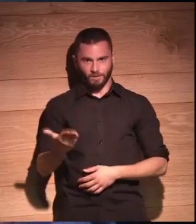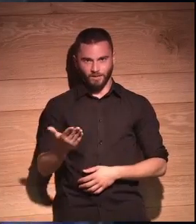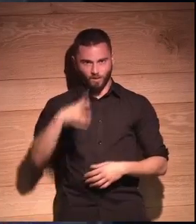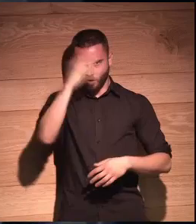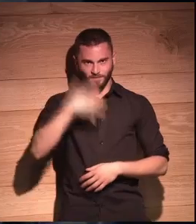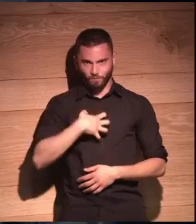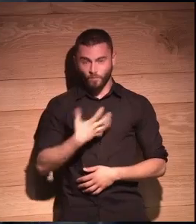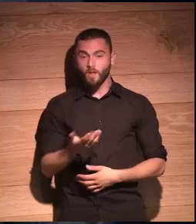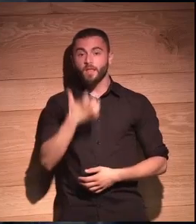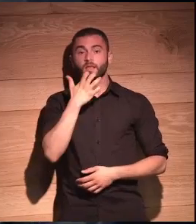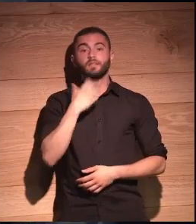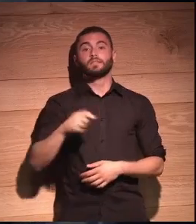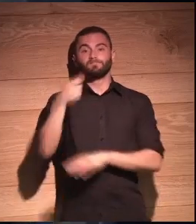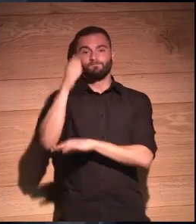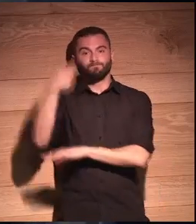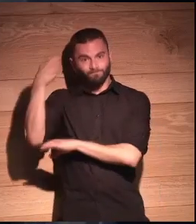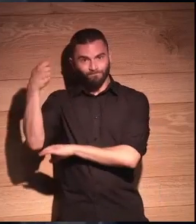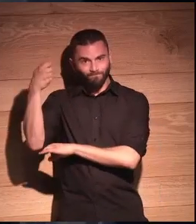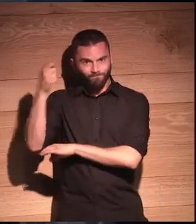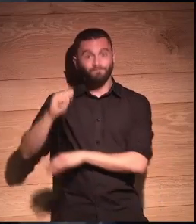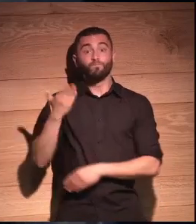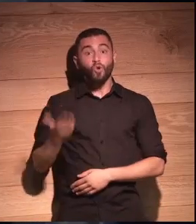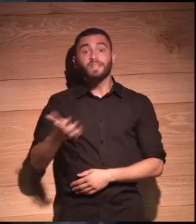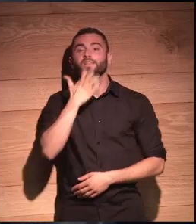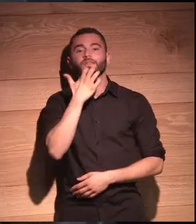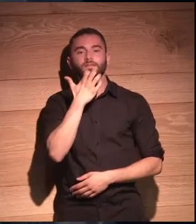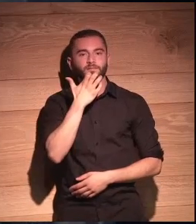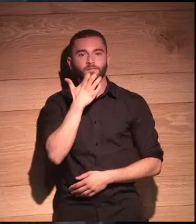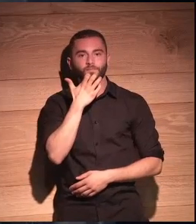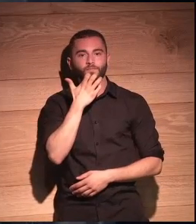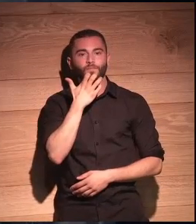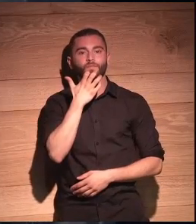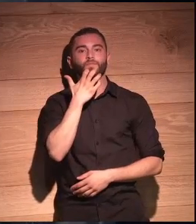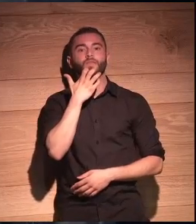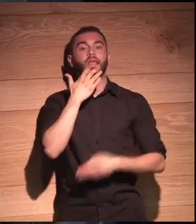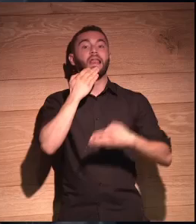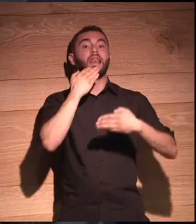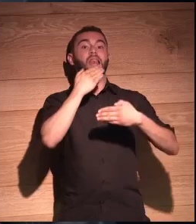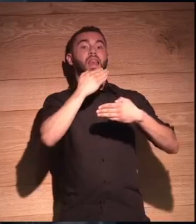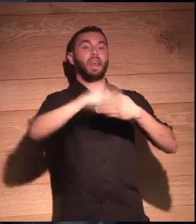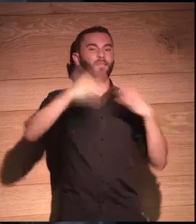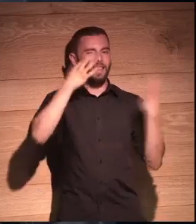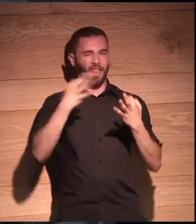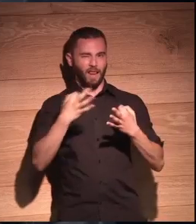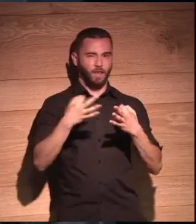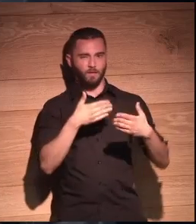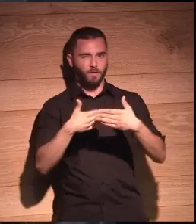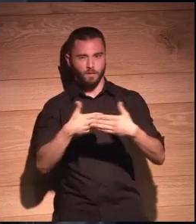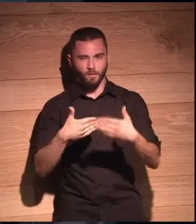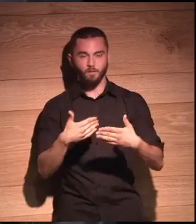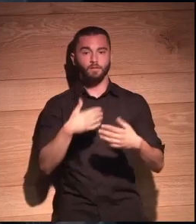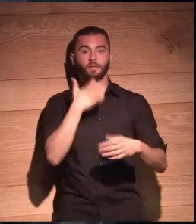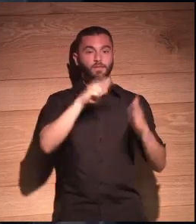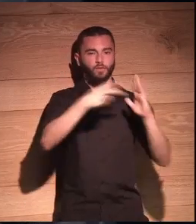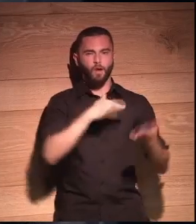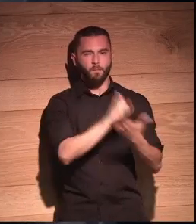Realmente los éxitos son grandes éxitos porque estaban en el límite del riesgo. Es decir, se estaban probando